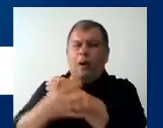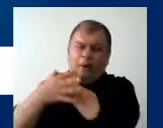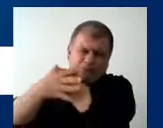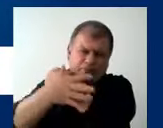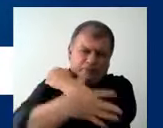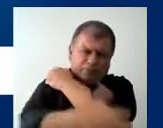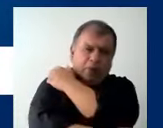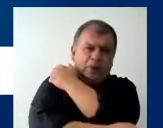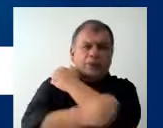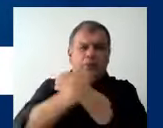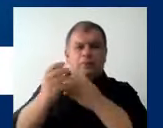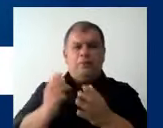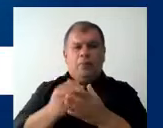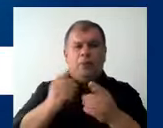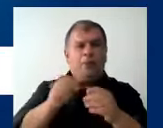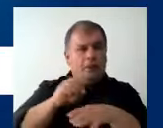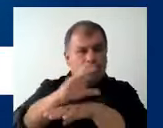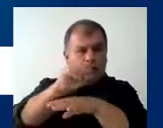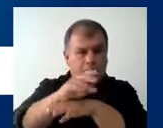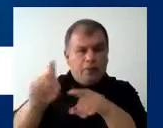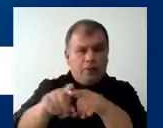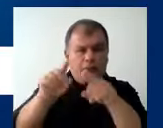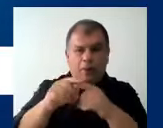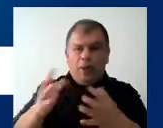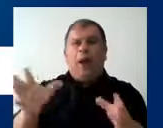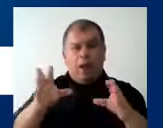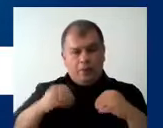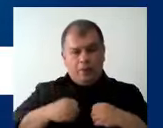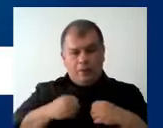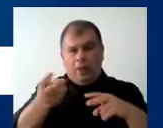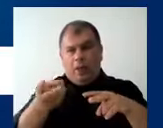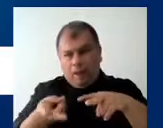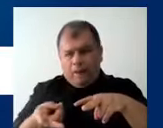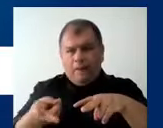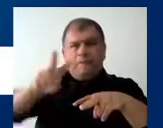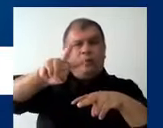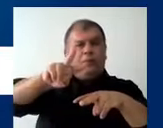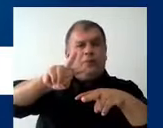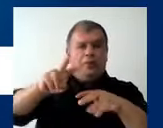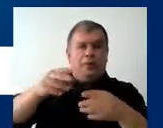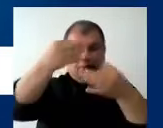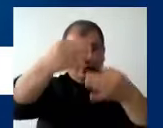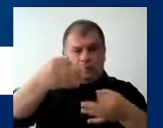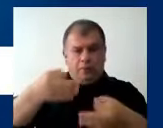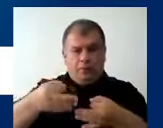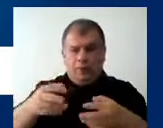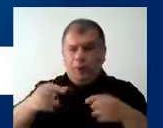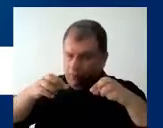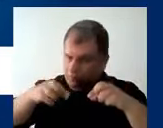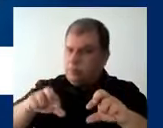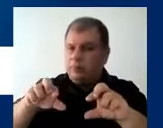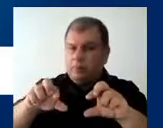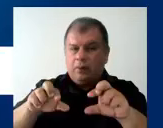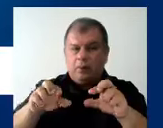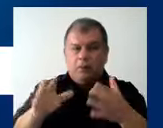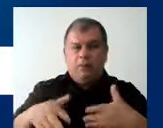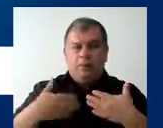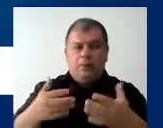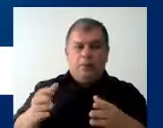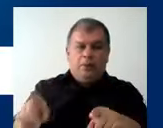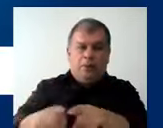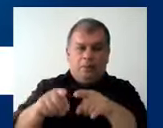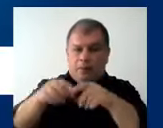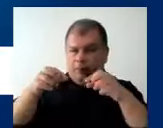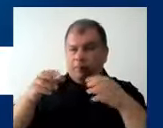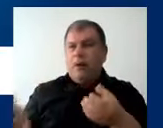extrema. Esta recomendación además fue acogida, se duplicó el presupuesto y eso permitió que se pueda también duplicar el